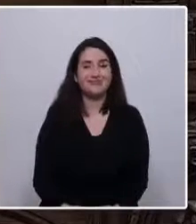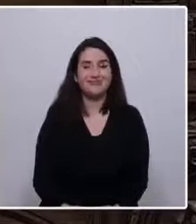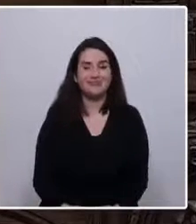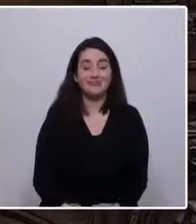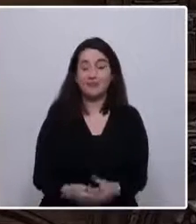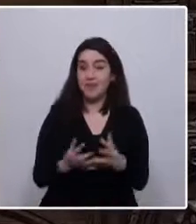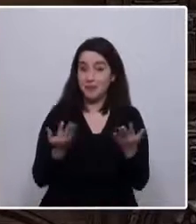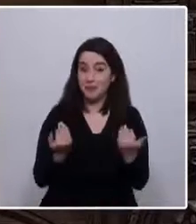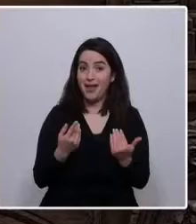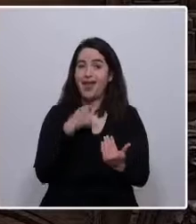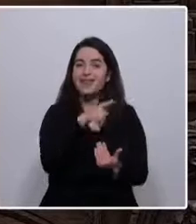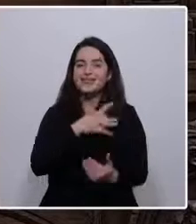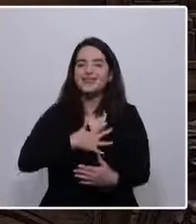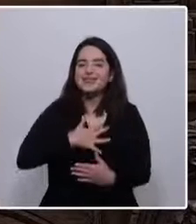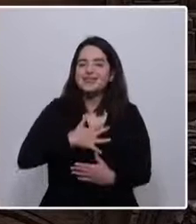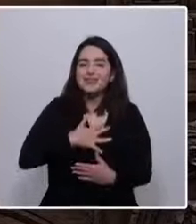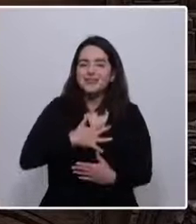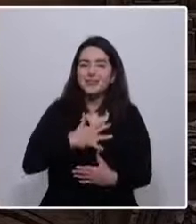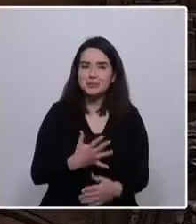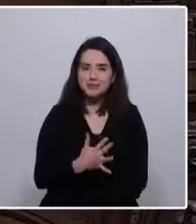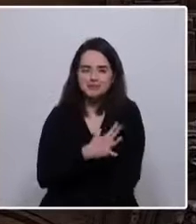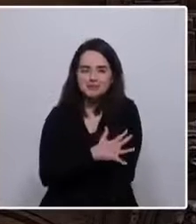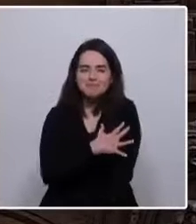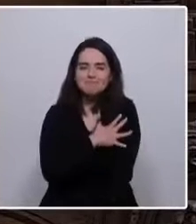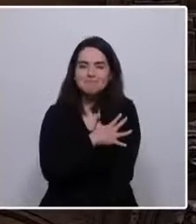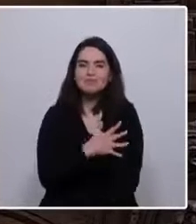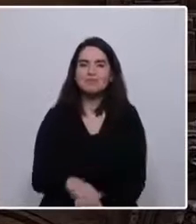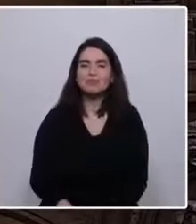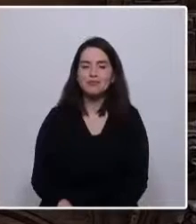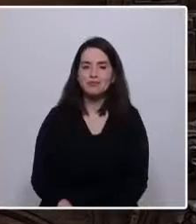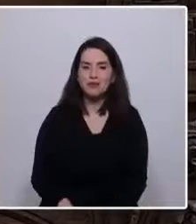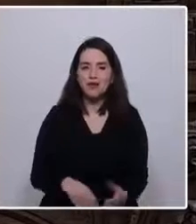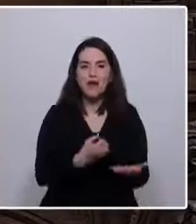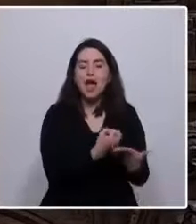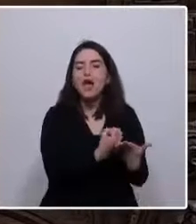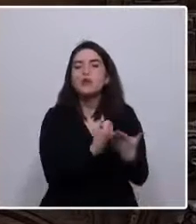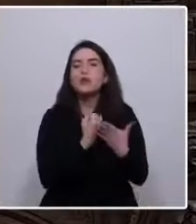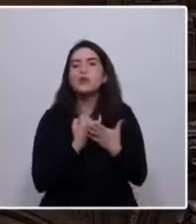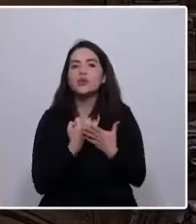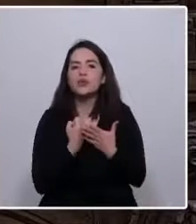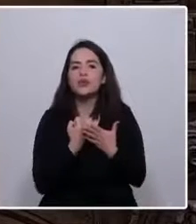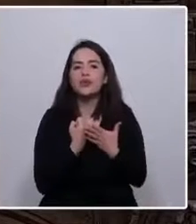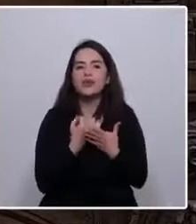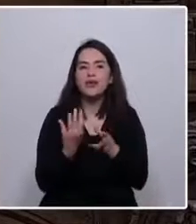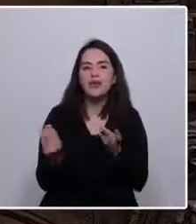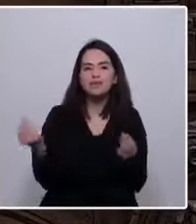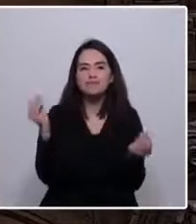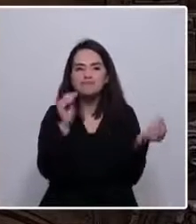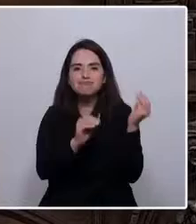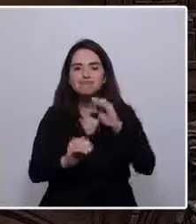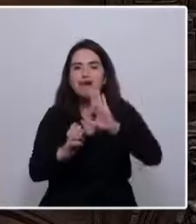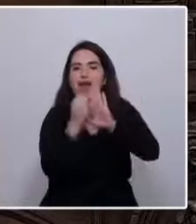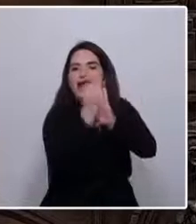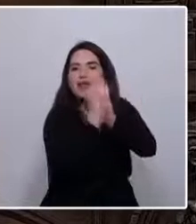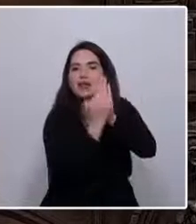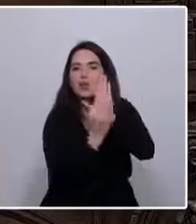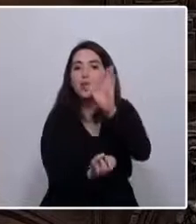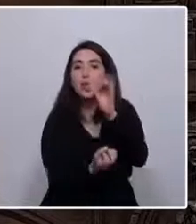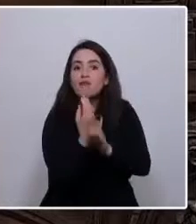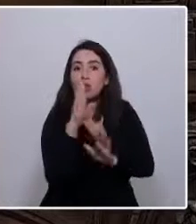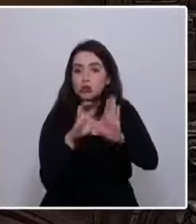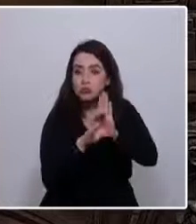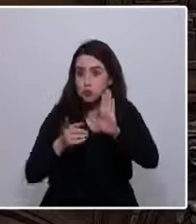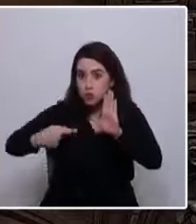sea ese sentimiento el que nos ilumine cuando escribamos los artículos de la nueva constitución